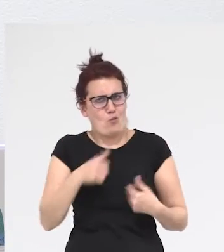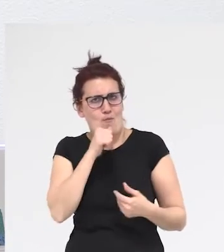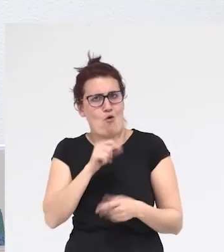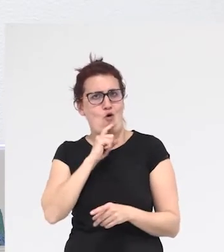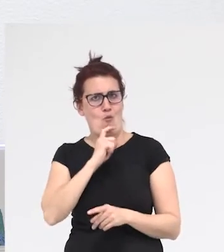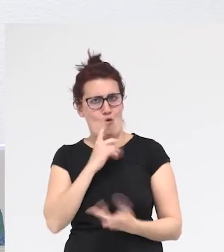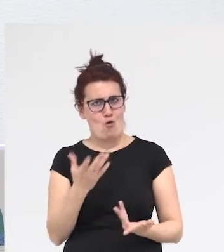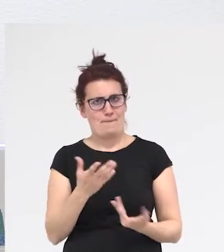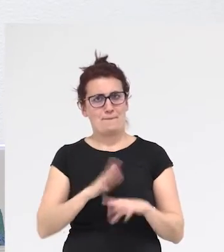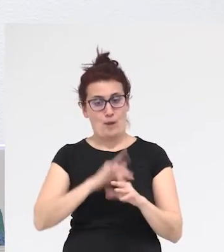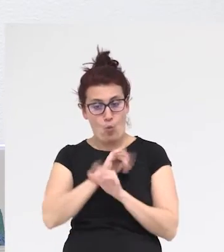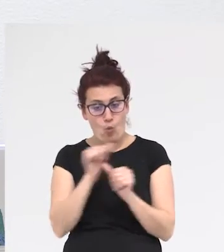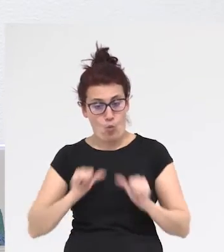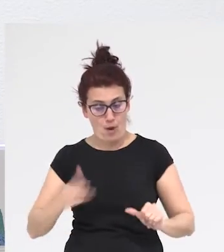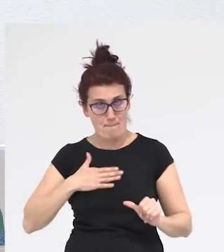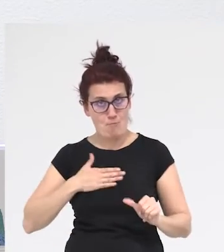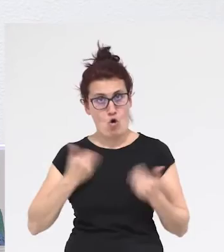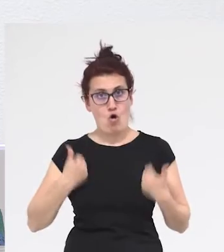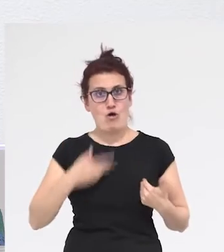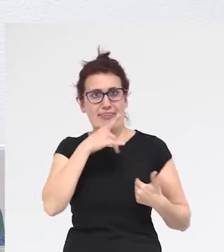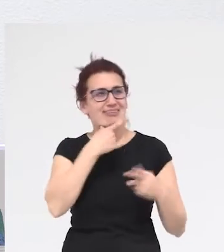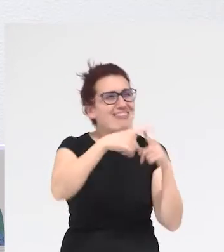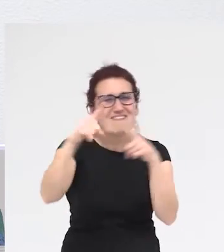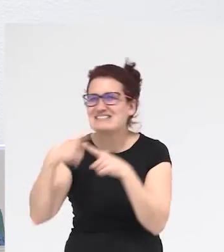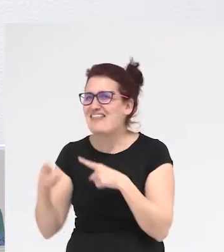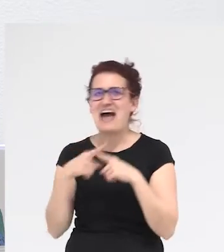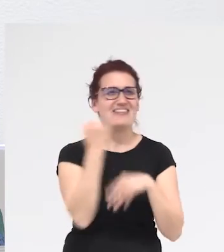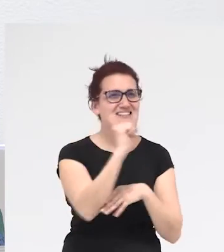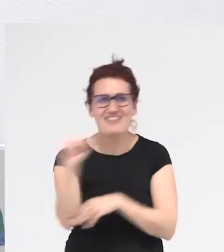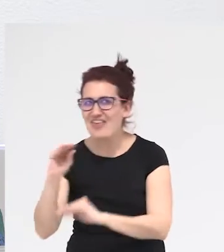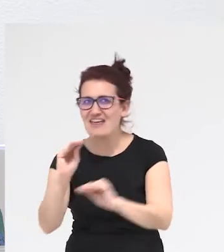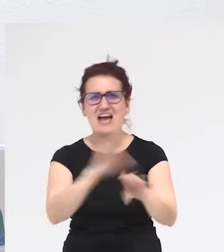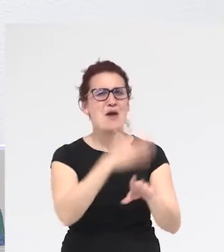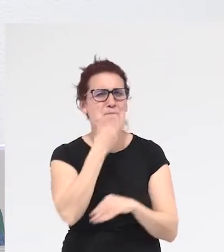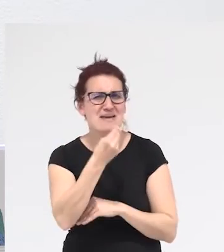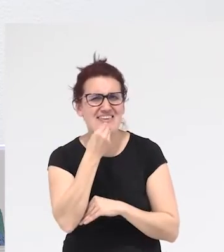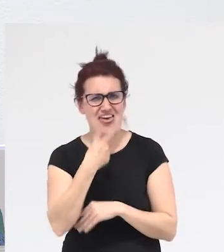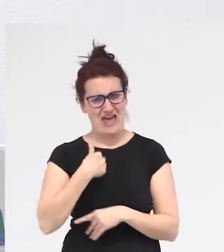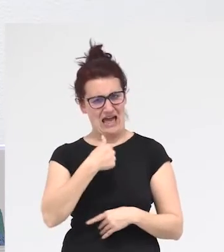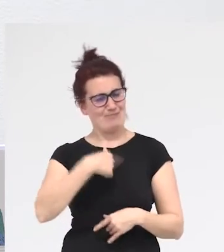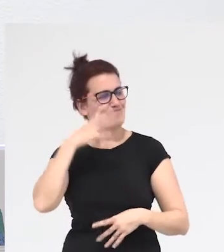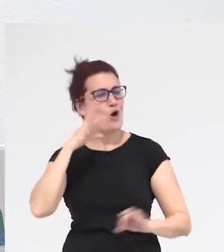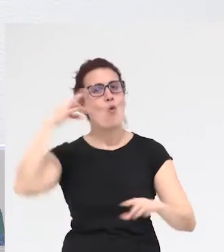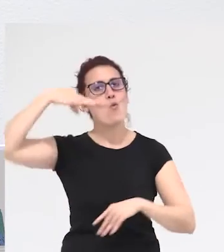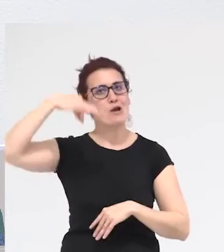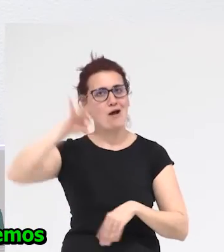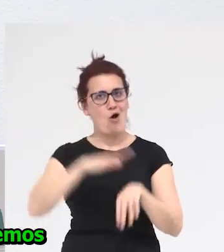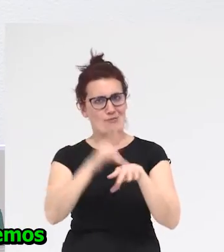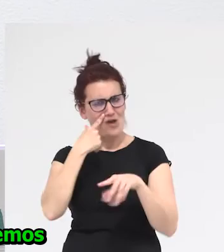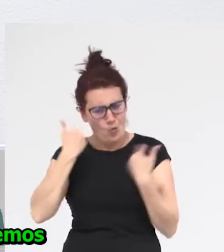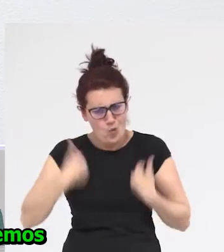cuerpo en su diversidad, en su disidencia, en su belleza, en su singularidad, sea un cuerpo